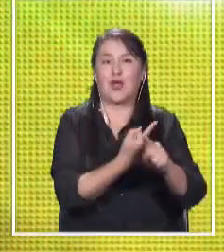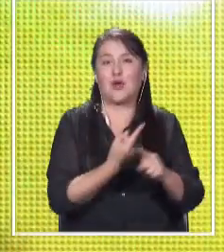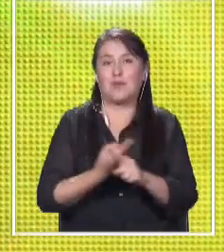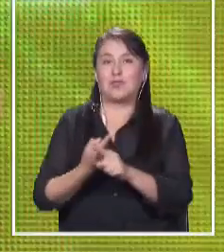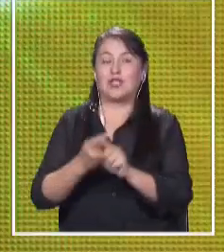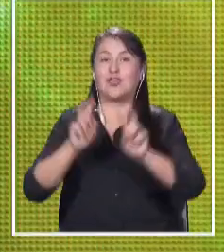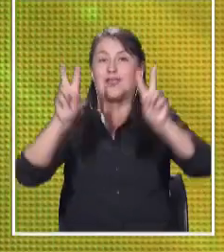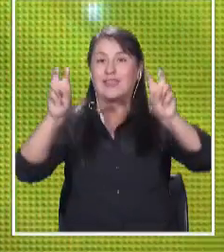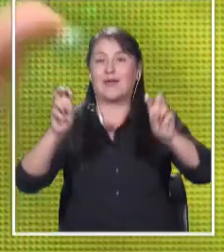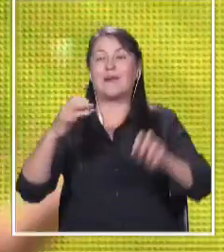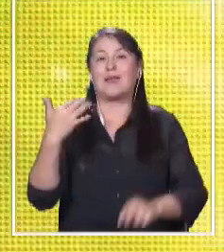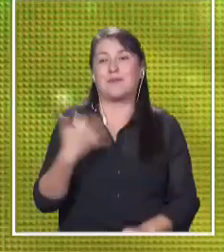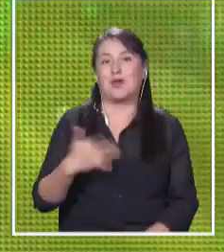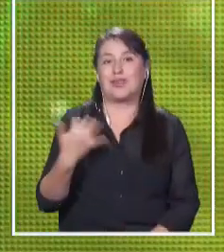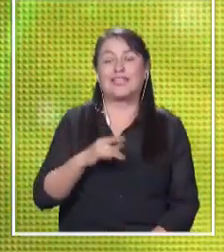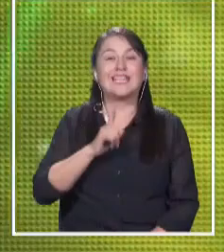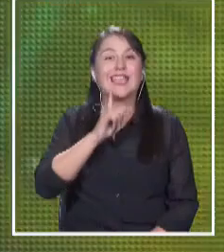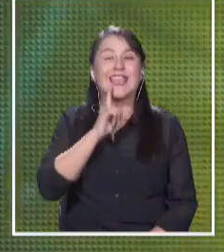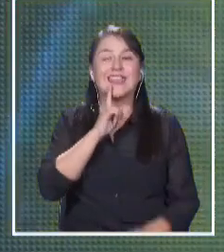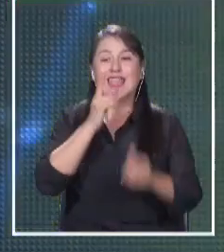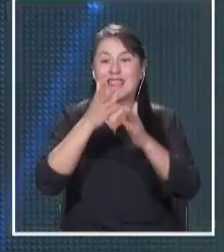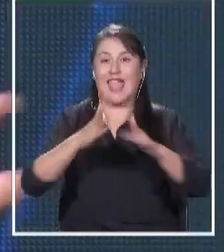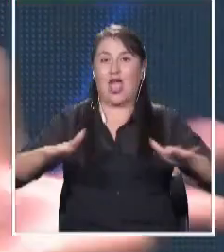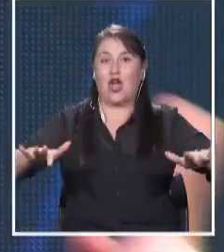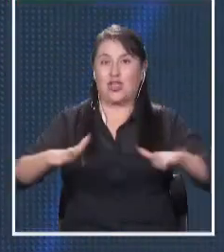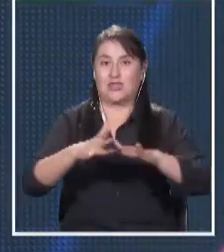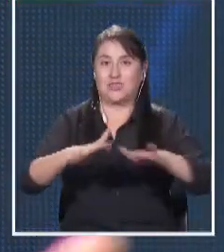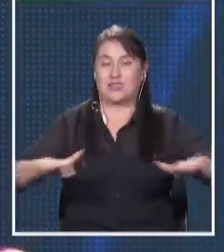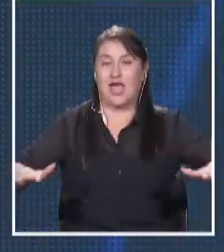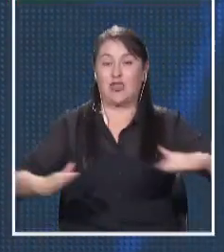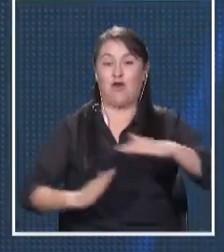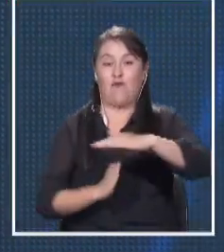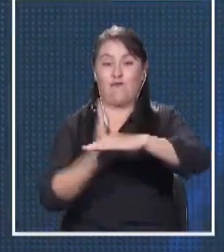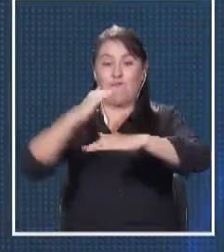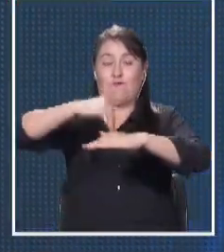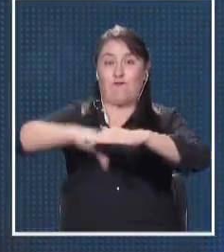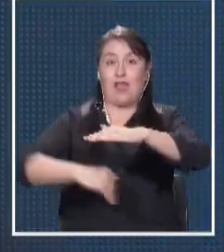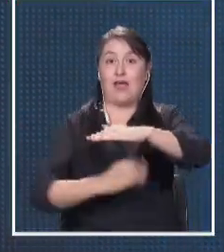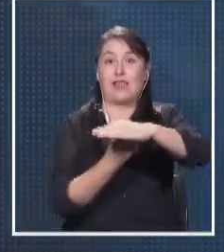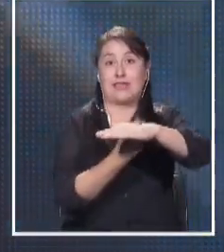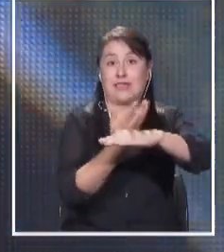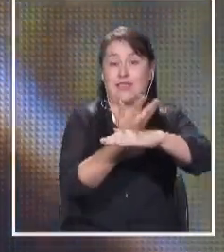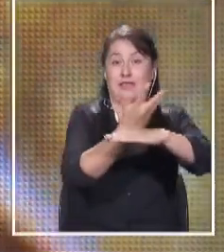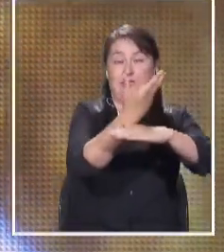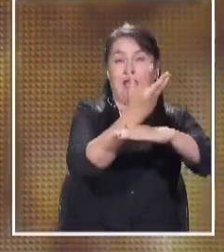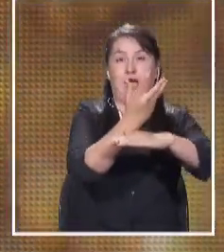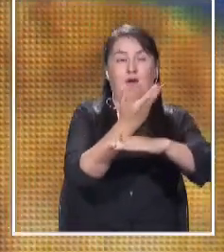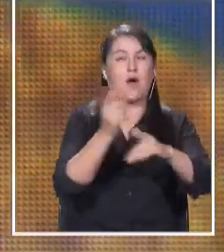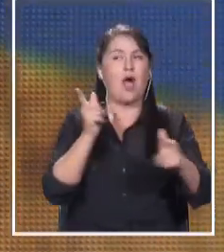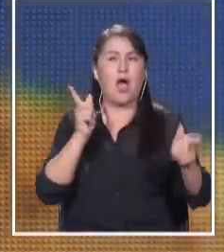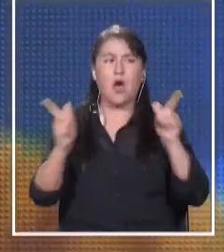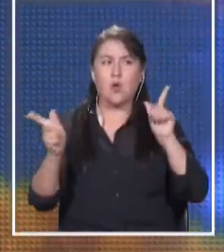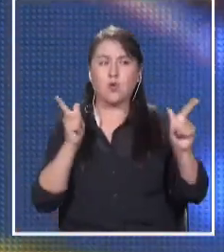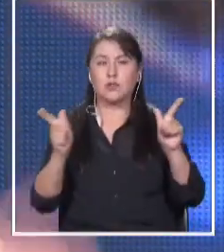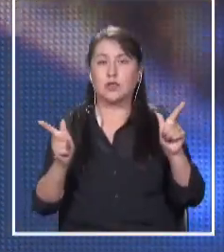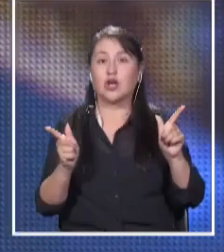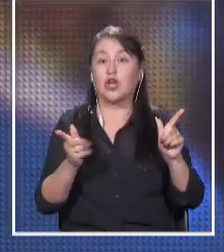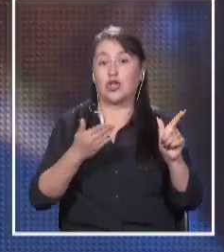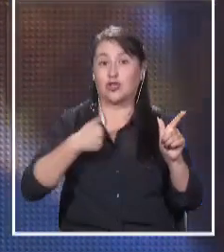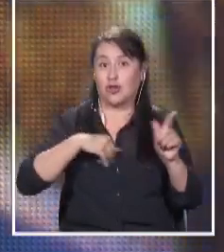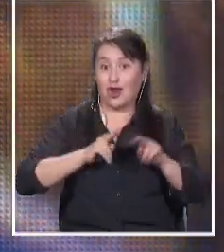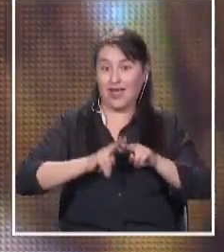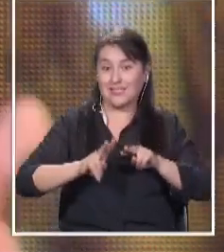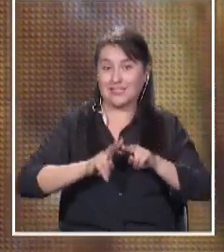de la importancia de los océanos, de las ballenas y que como un monitoreo acústico pasivo, que es justamente lo que nosotros hacemos, puede ser